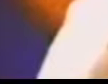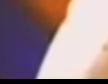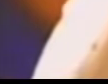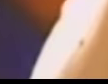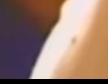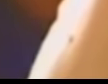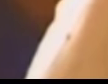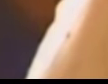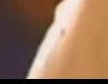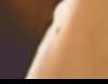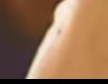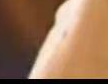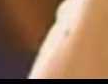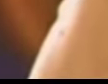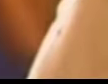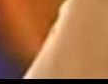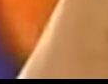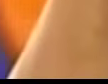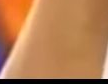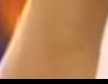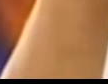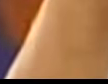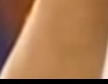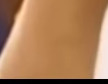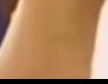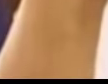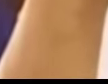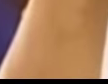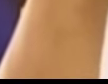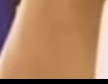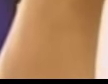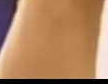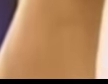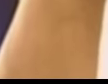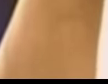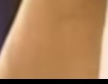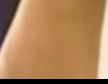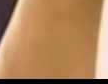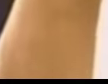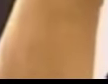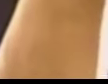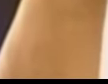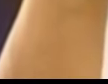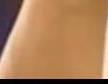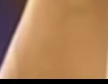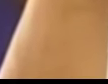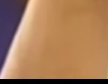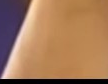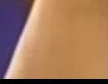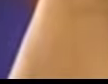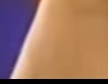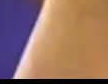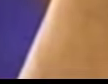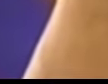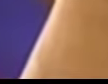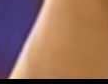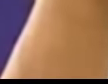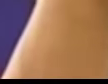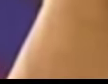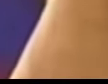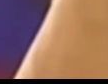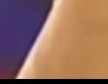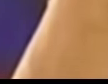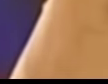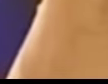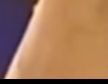Sí. Y ya les he dicho, mi prueba, mi bautizo de fuego, me acuerdo claramente, la campaña del 2006, de noche, Parque Calderón, un